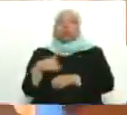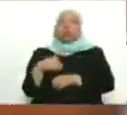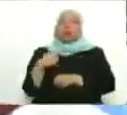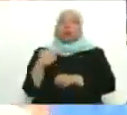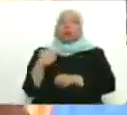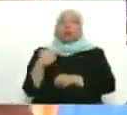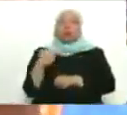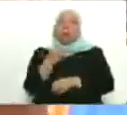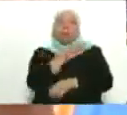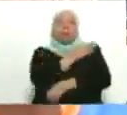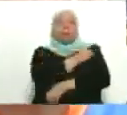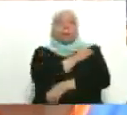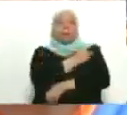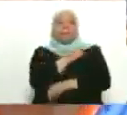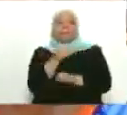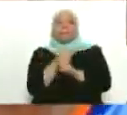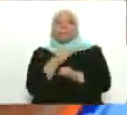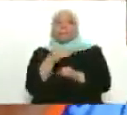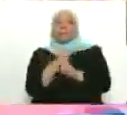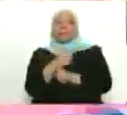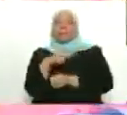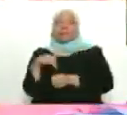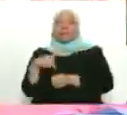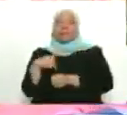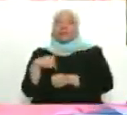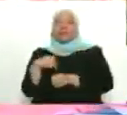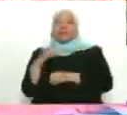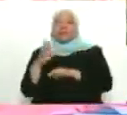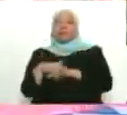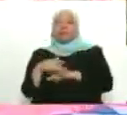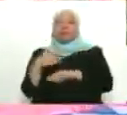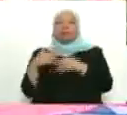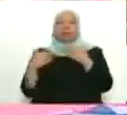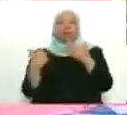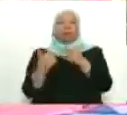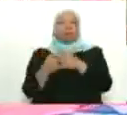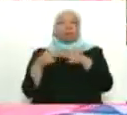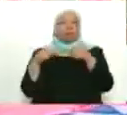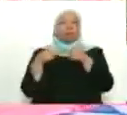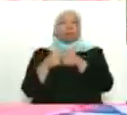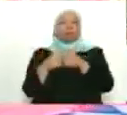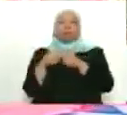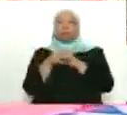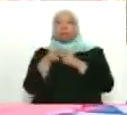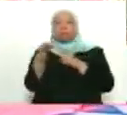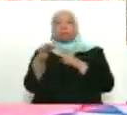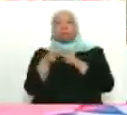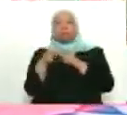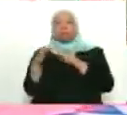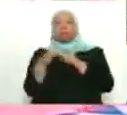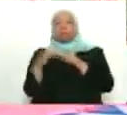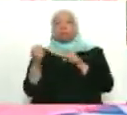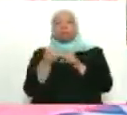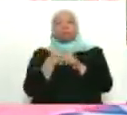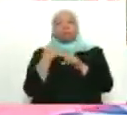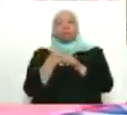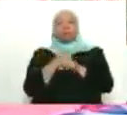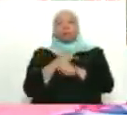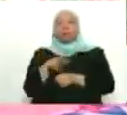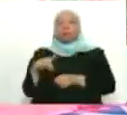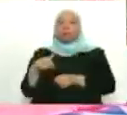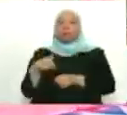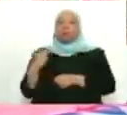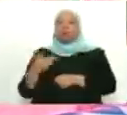Me ha pedido Iris, porque han venido algunos compañeros de otros municipios, juramentarnos. ¿Por